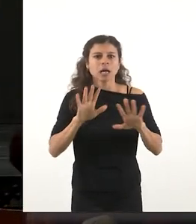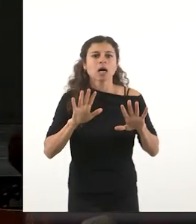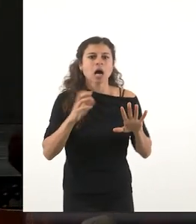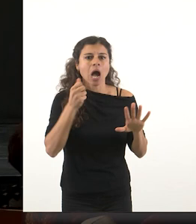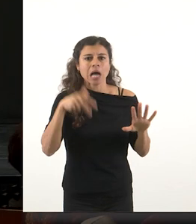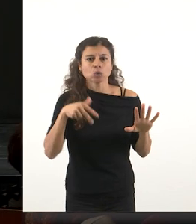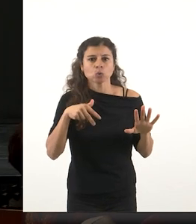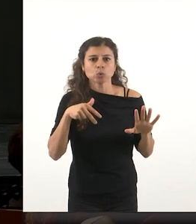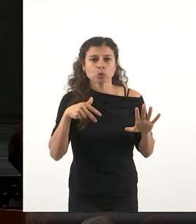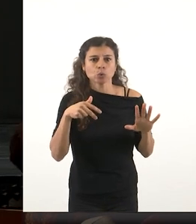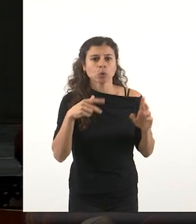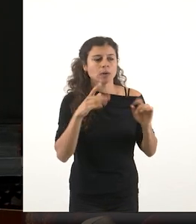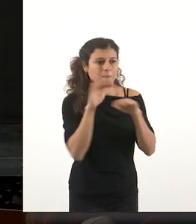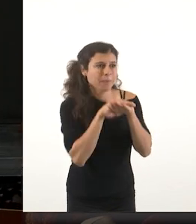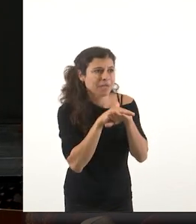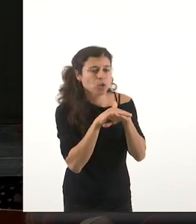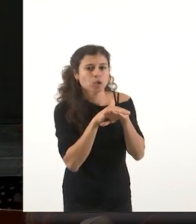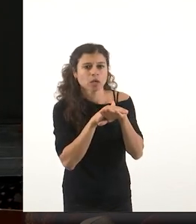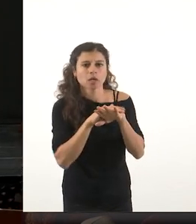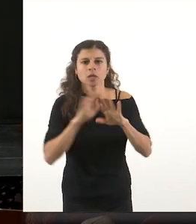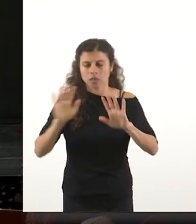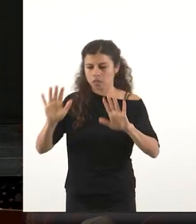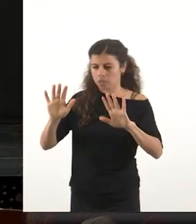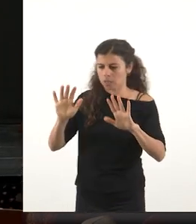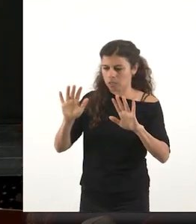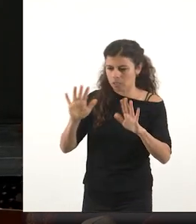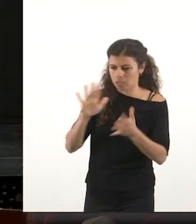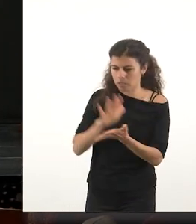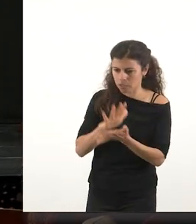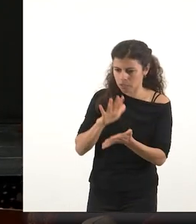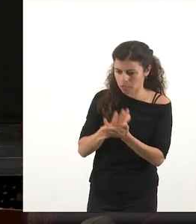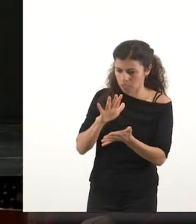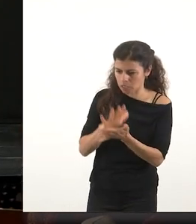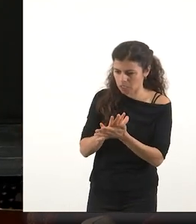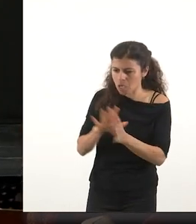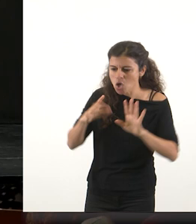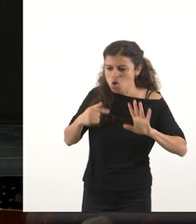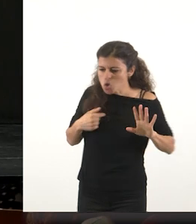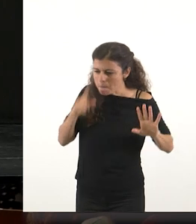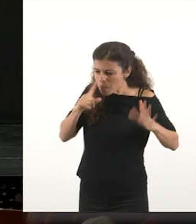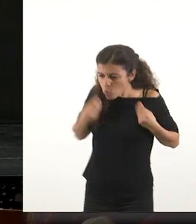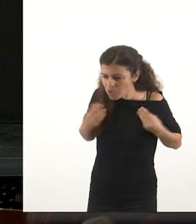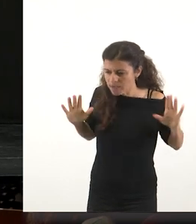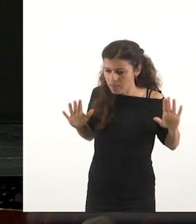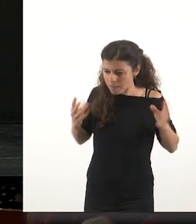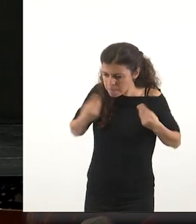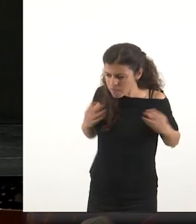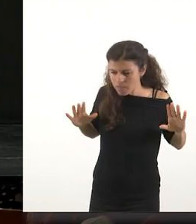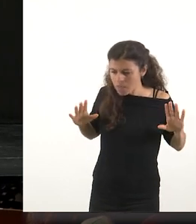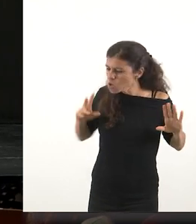tío, ¿me perdona? Tranquila, vida, tranquila, tranquila, ¿vale? Perdóname a mí. Yo en mi puta vida haría algo por hacerte